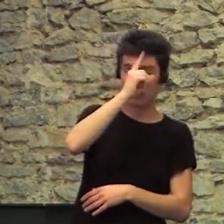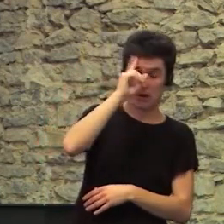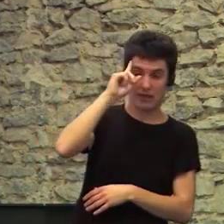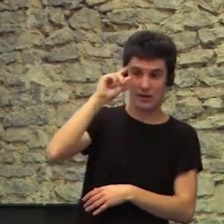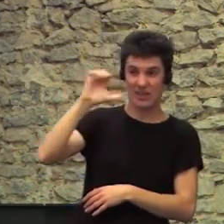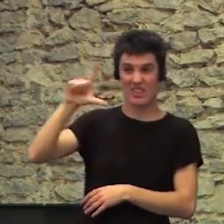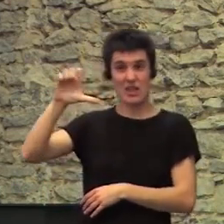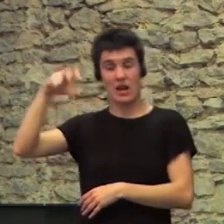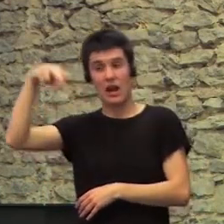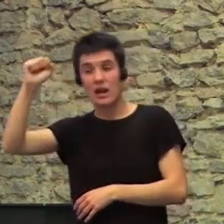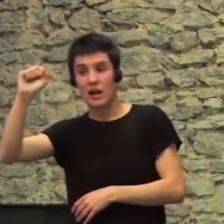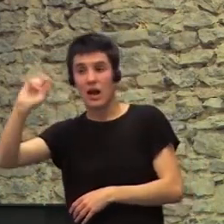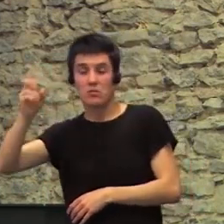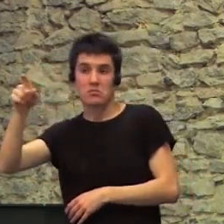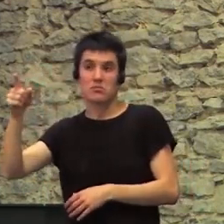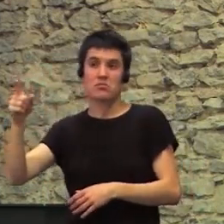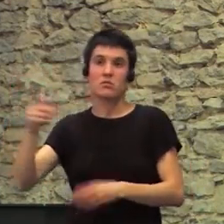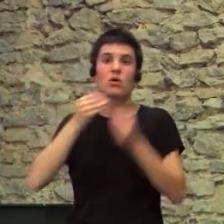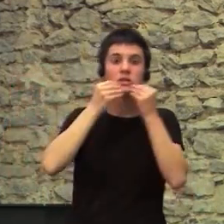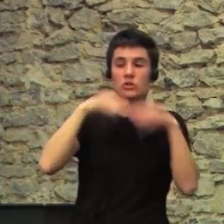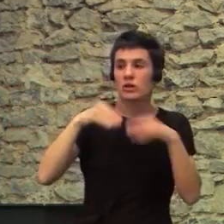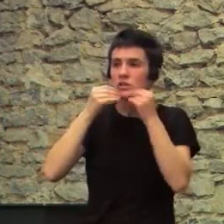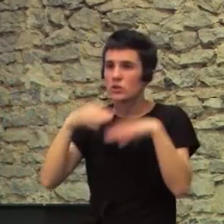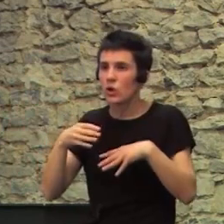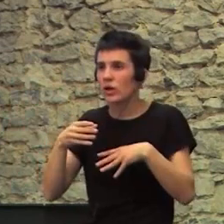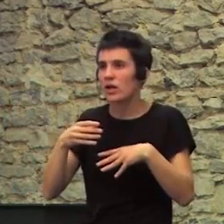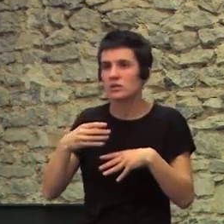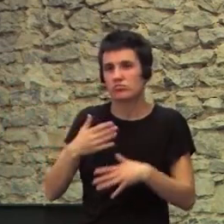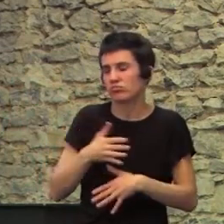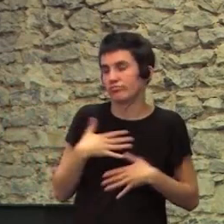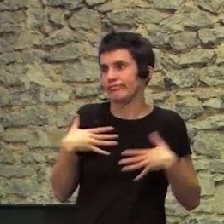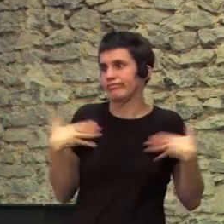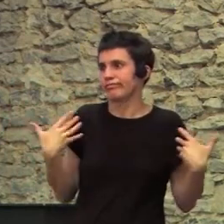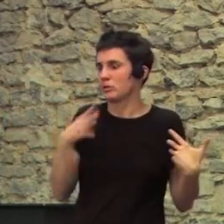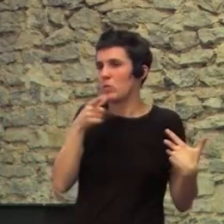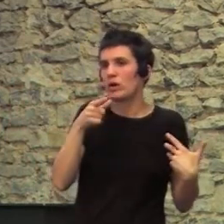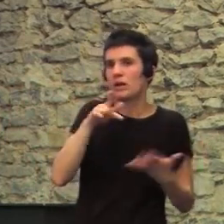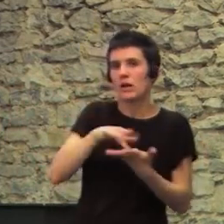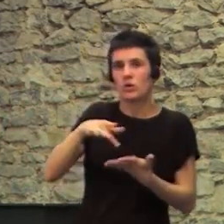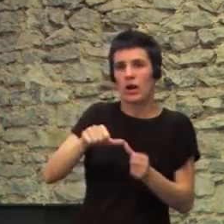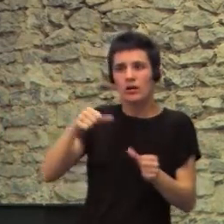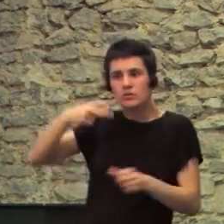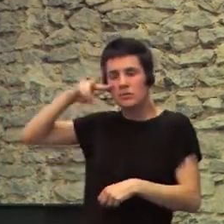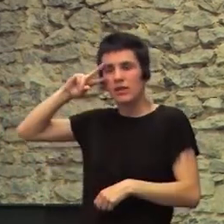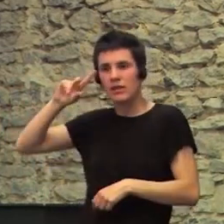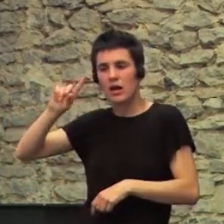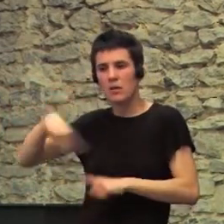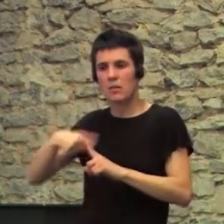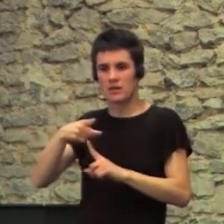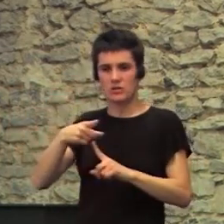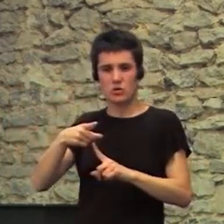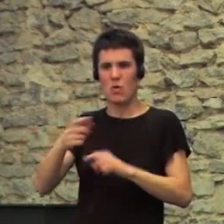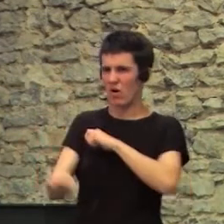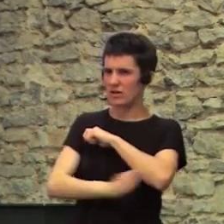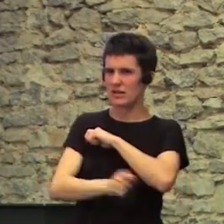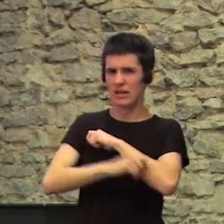de Céspedes, todas son unas historias apasionantes, no solo por lo que les hicieron, sino por las estrategias de supervivencia